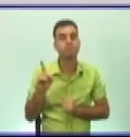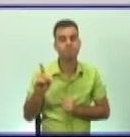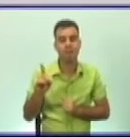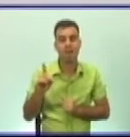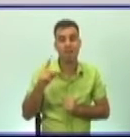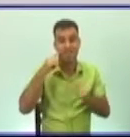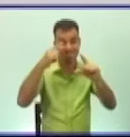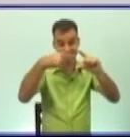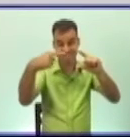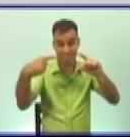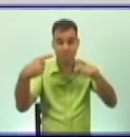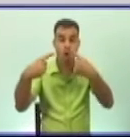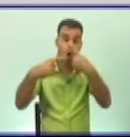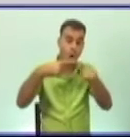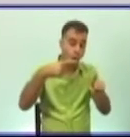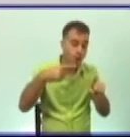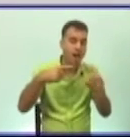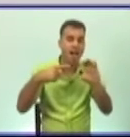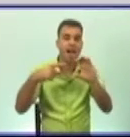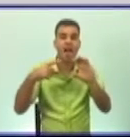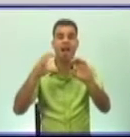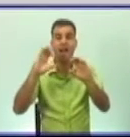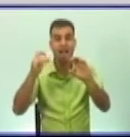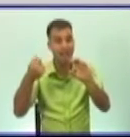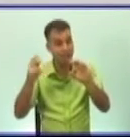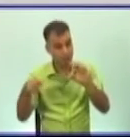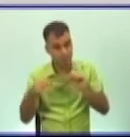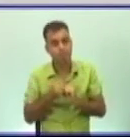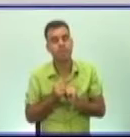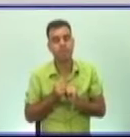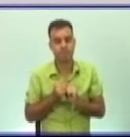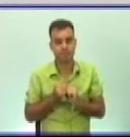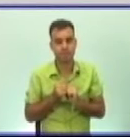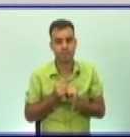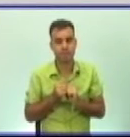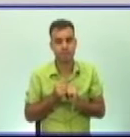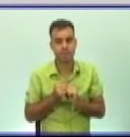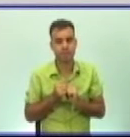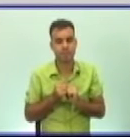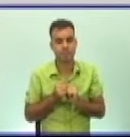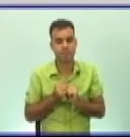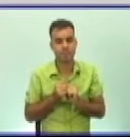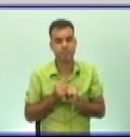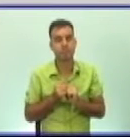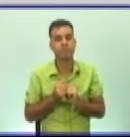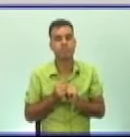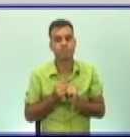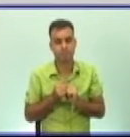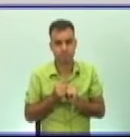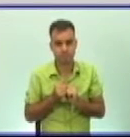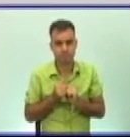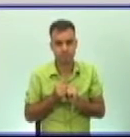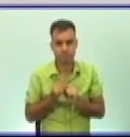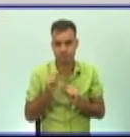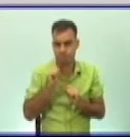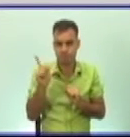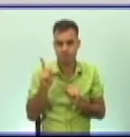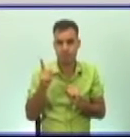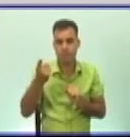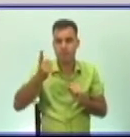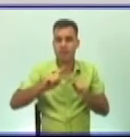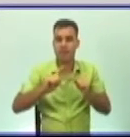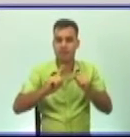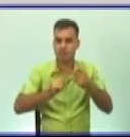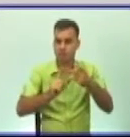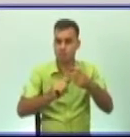para el capacitor. Y la impedancia es la oposición que ofrecen todos los elementos presentes en el circuito. Y en